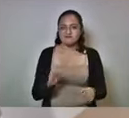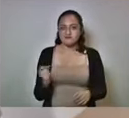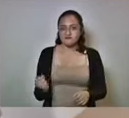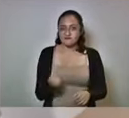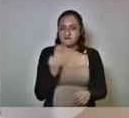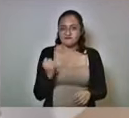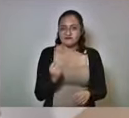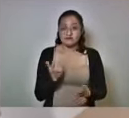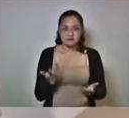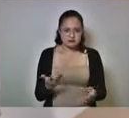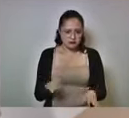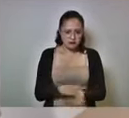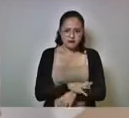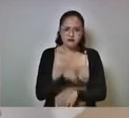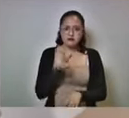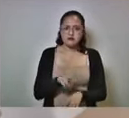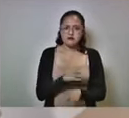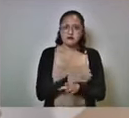ya las cosas.